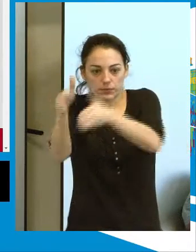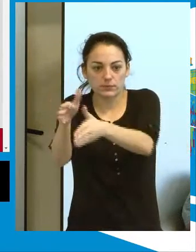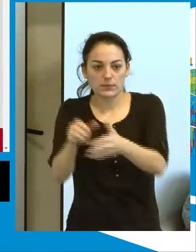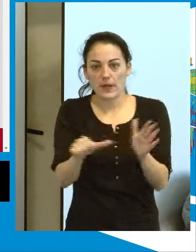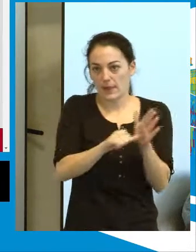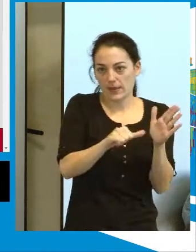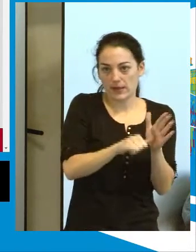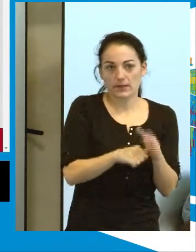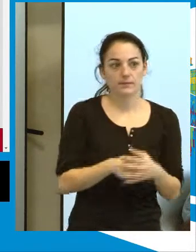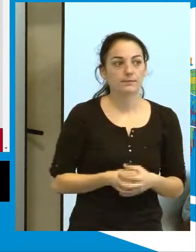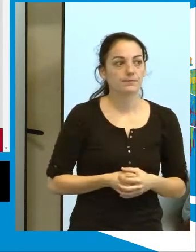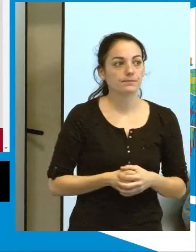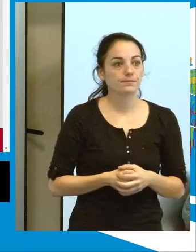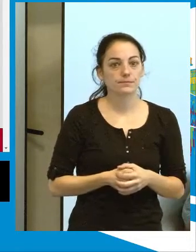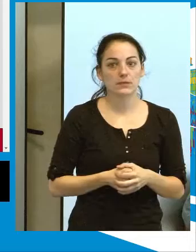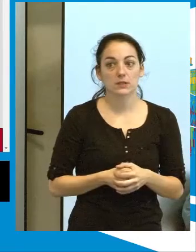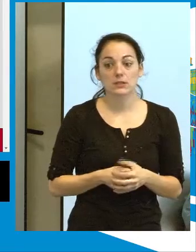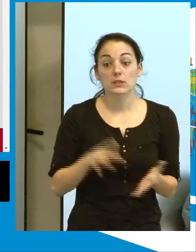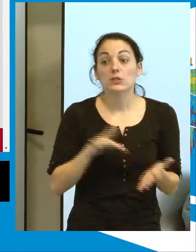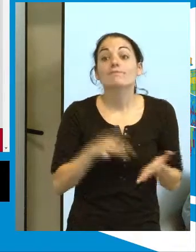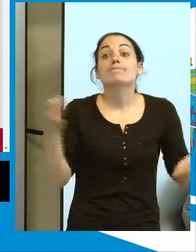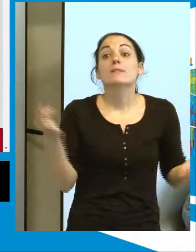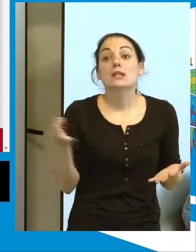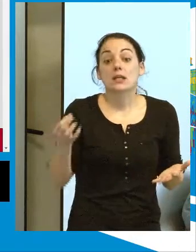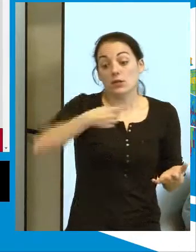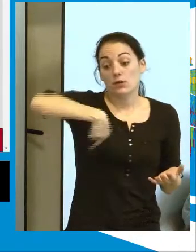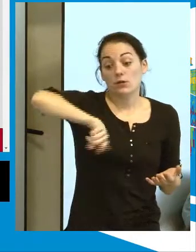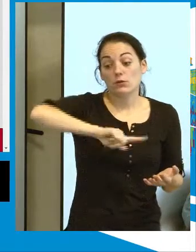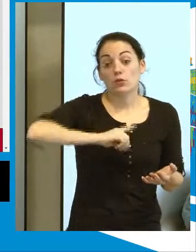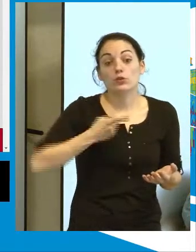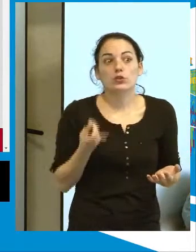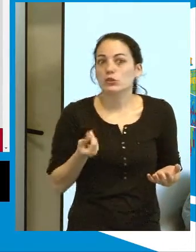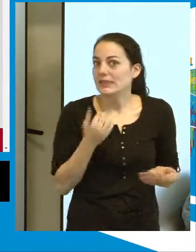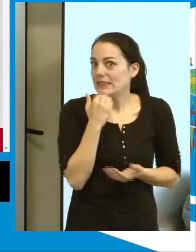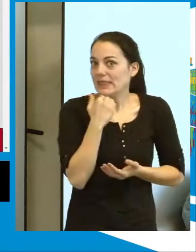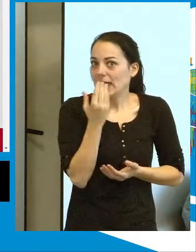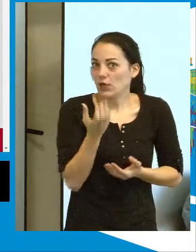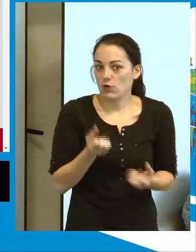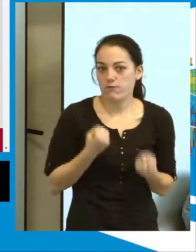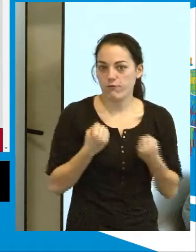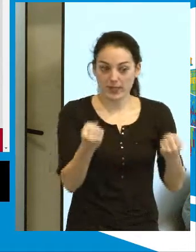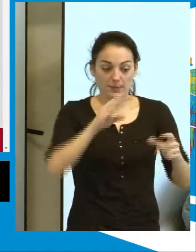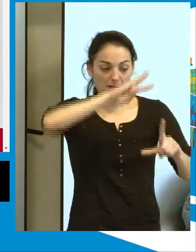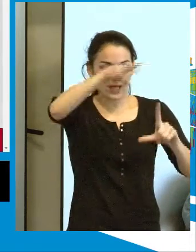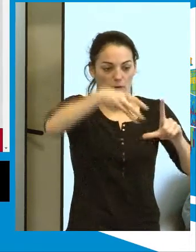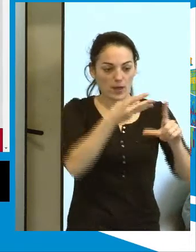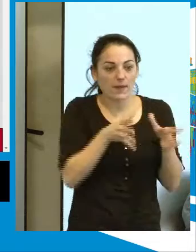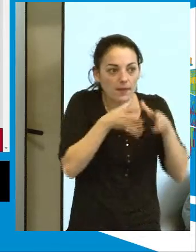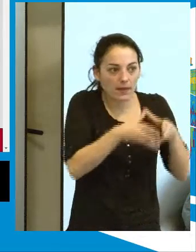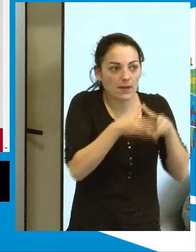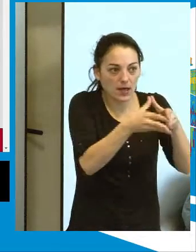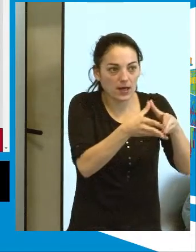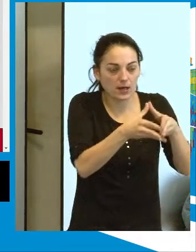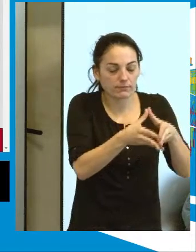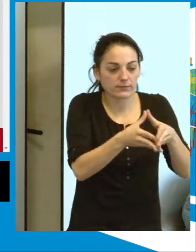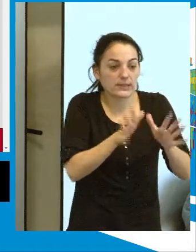¿no? ¿Qué pasa? Que bueno, nosotros creíamos que habíamos inventado algo potente, poder navegar por la web, hablándole a la web, y bueno,